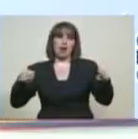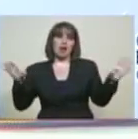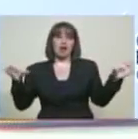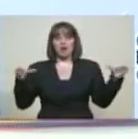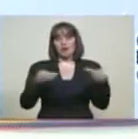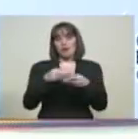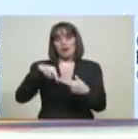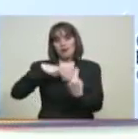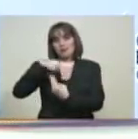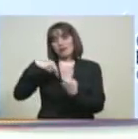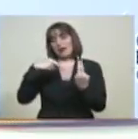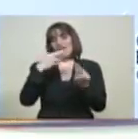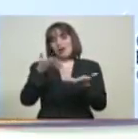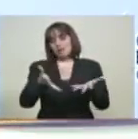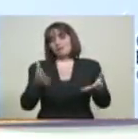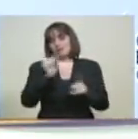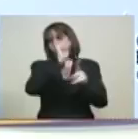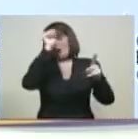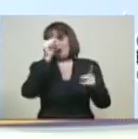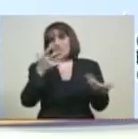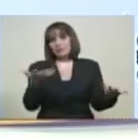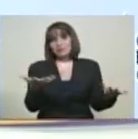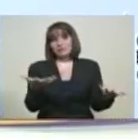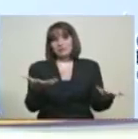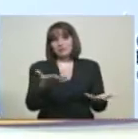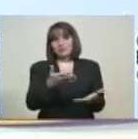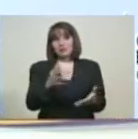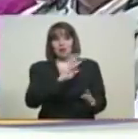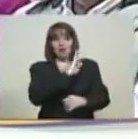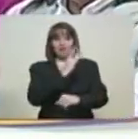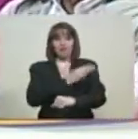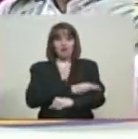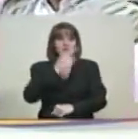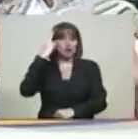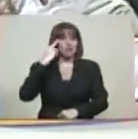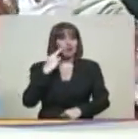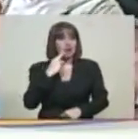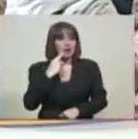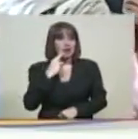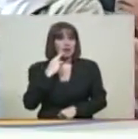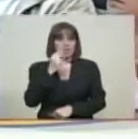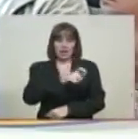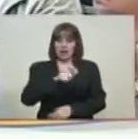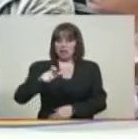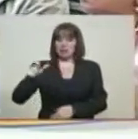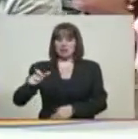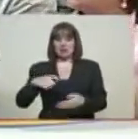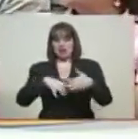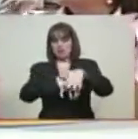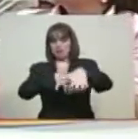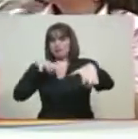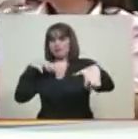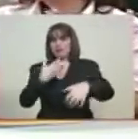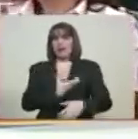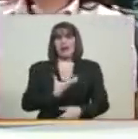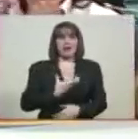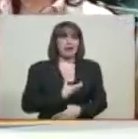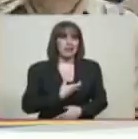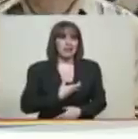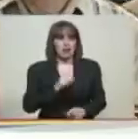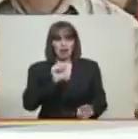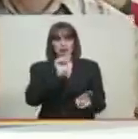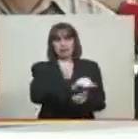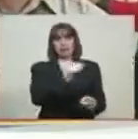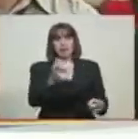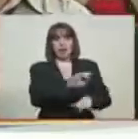bancada revolucionaria del bloque de fuerza bolivariano y los que aspiraban a tener una mayoría de alcaldes para ir a